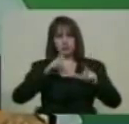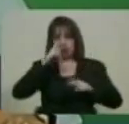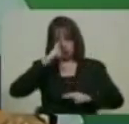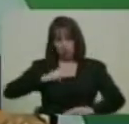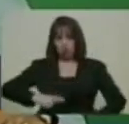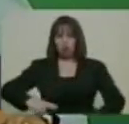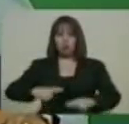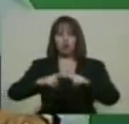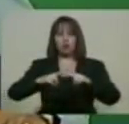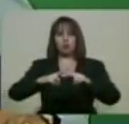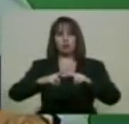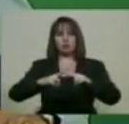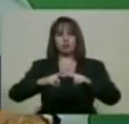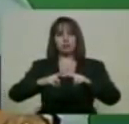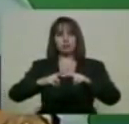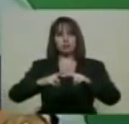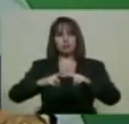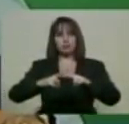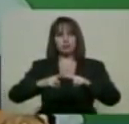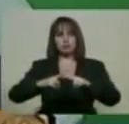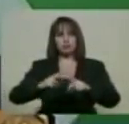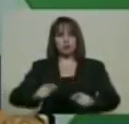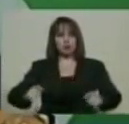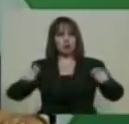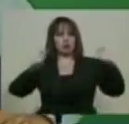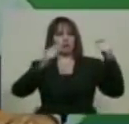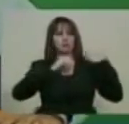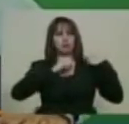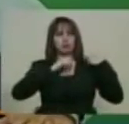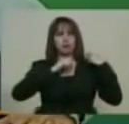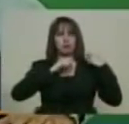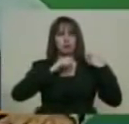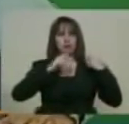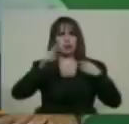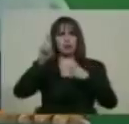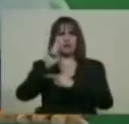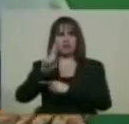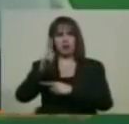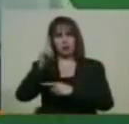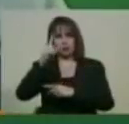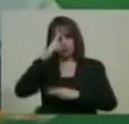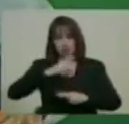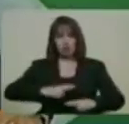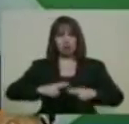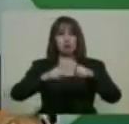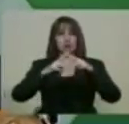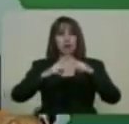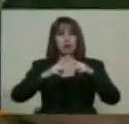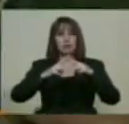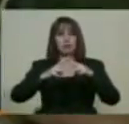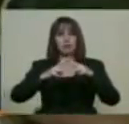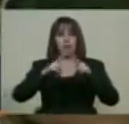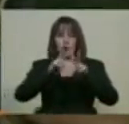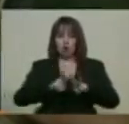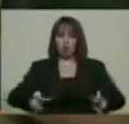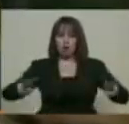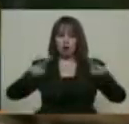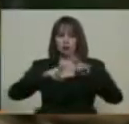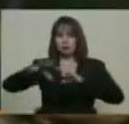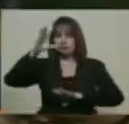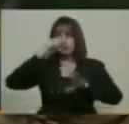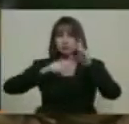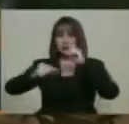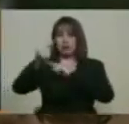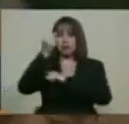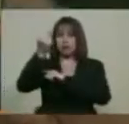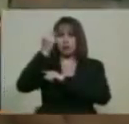la condecoración Rafael Urdaneta. Cultivemos los valores de Urdaneta,